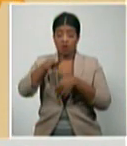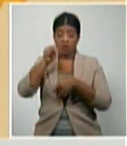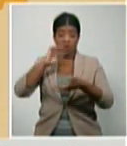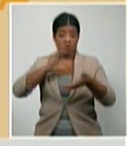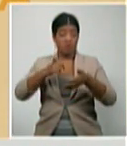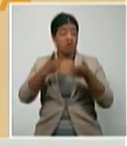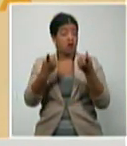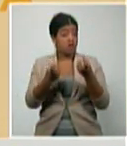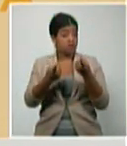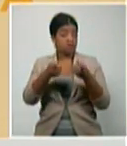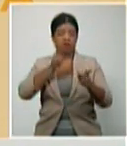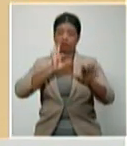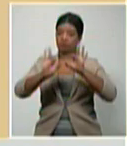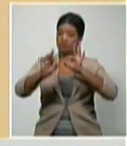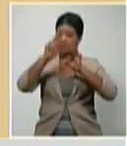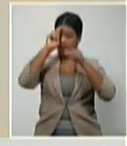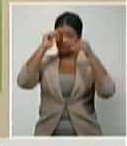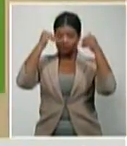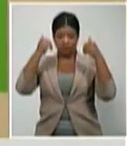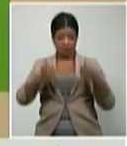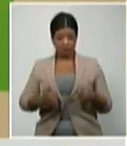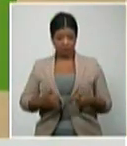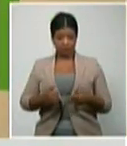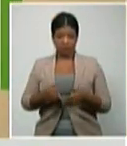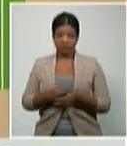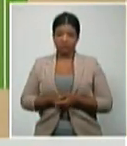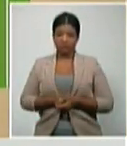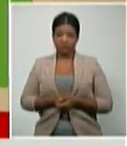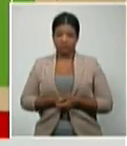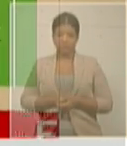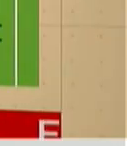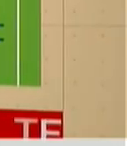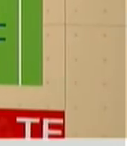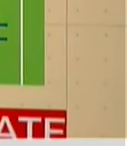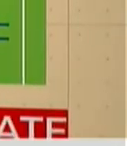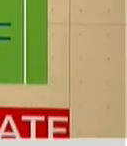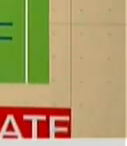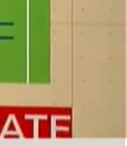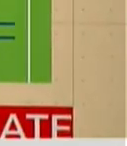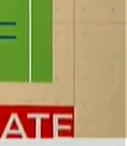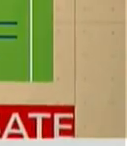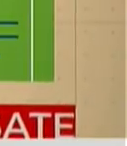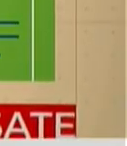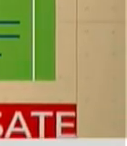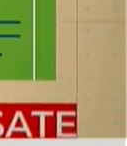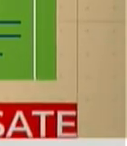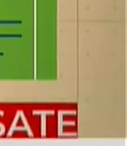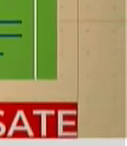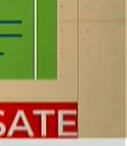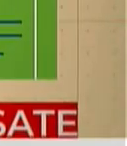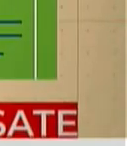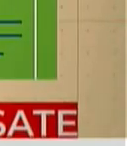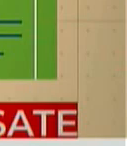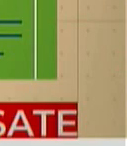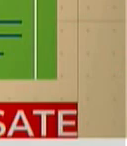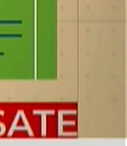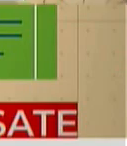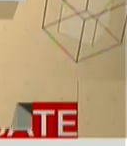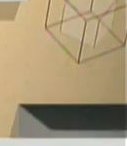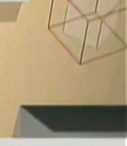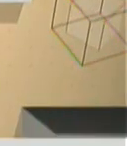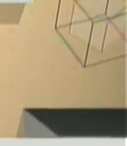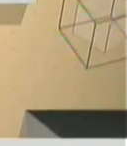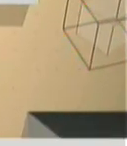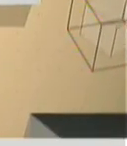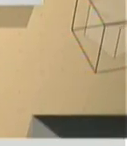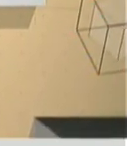mantenerte saludable. Vigila tu temperatura y estado general. Autopesquízate. Ante cualquier síntoma,